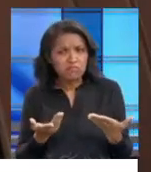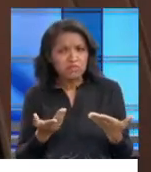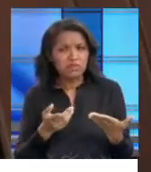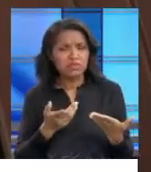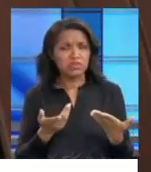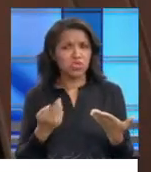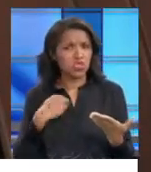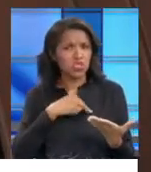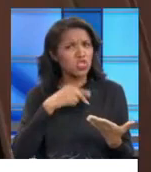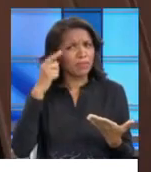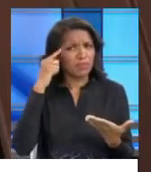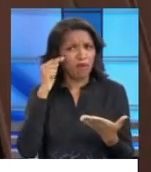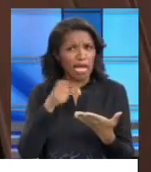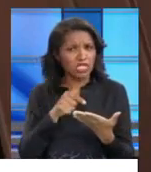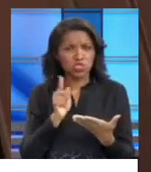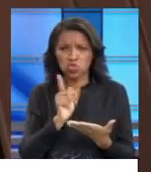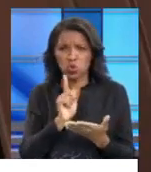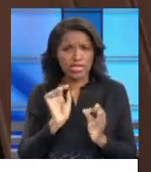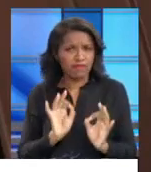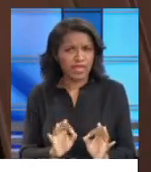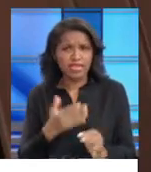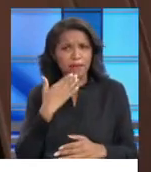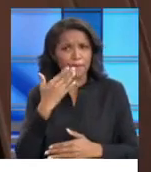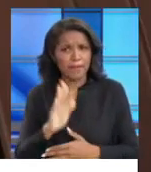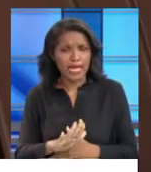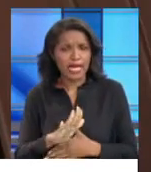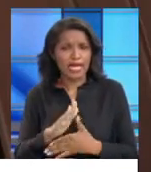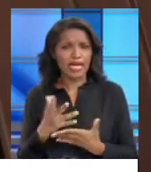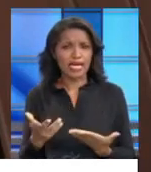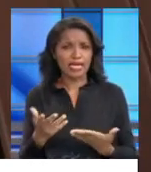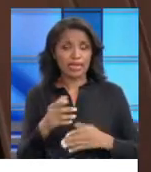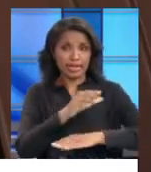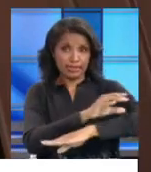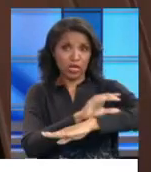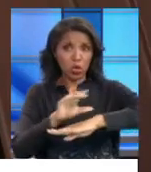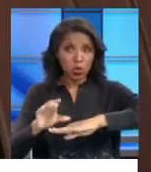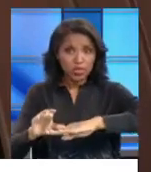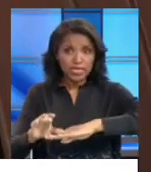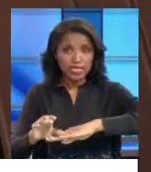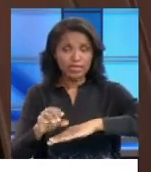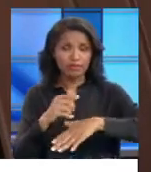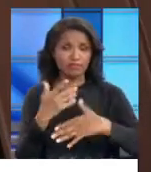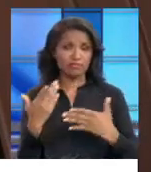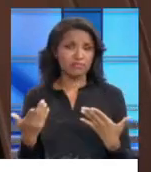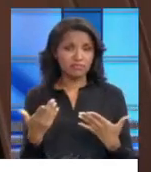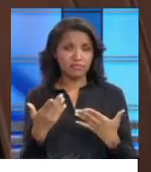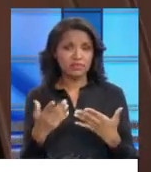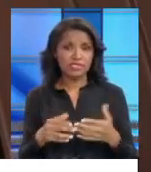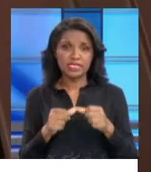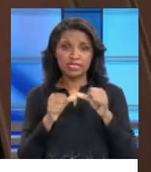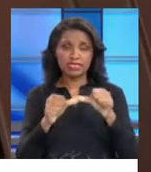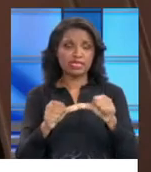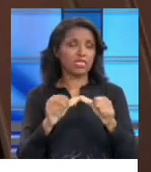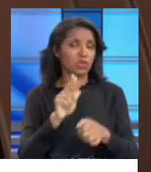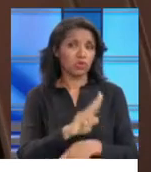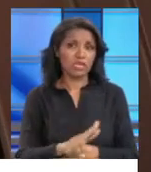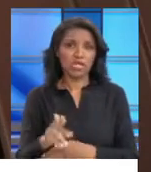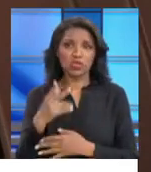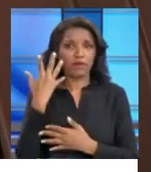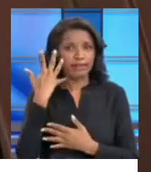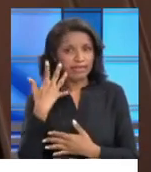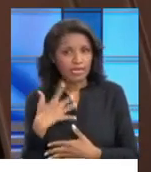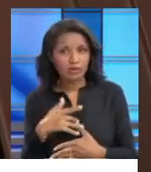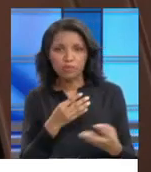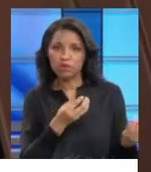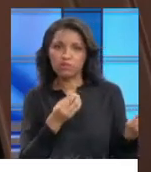todo estamos muy preocupados por la suerte de una cinta costera que ha sido, que está siendo usada todos los días